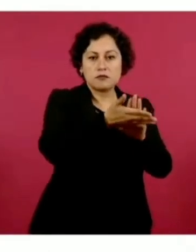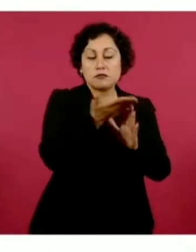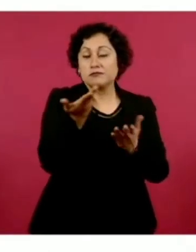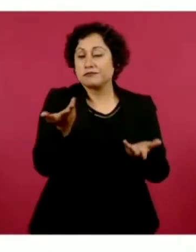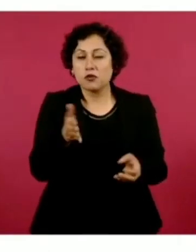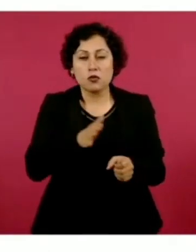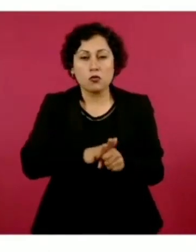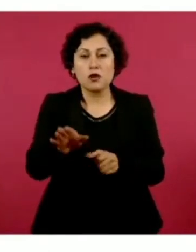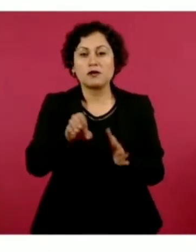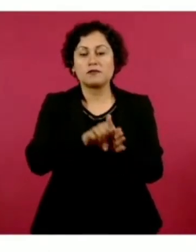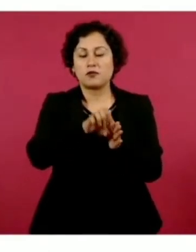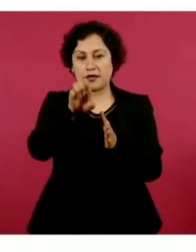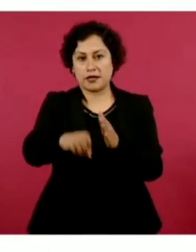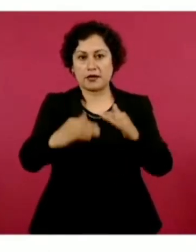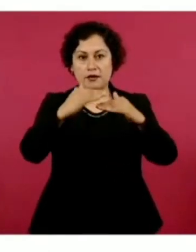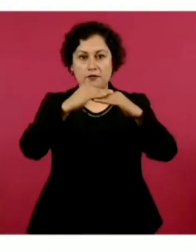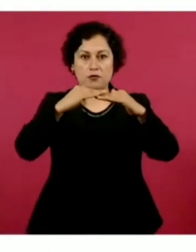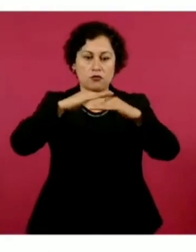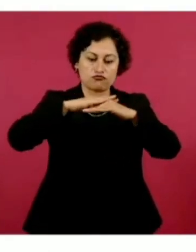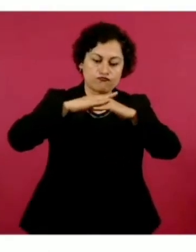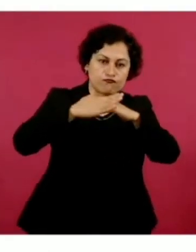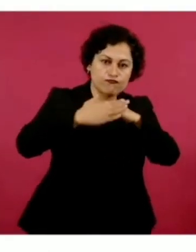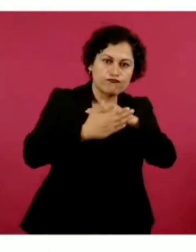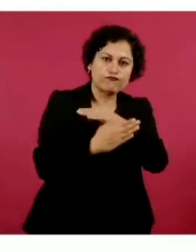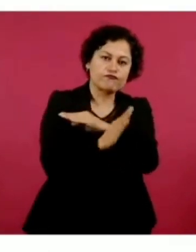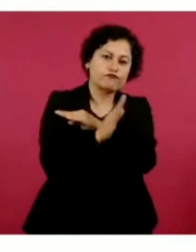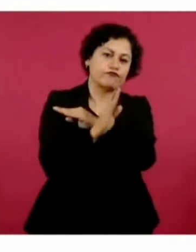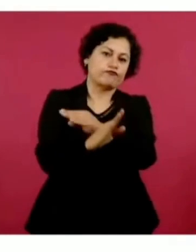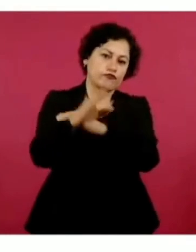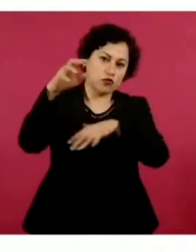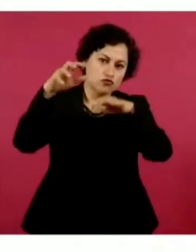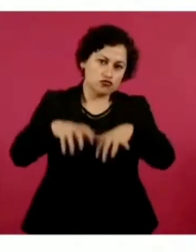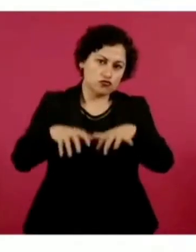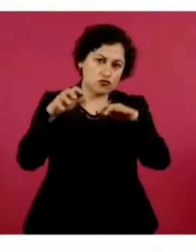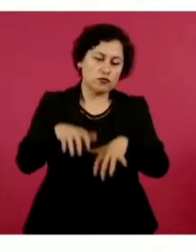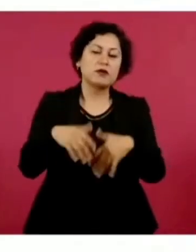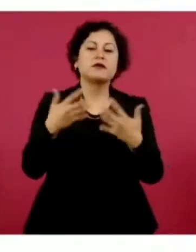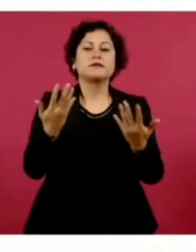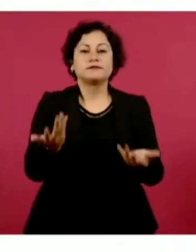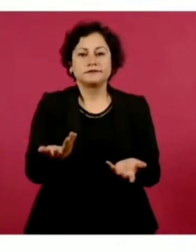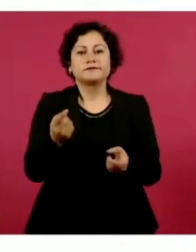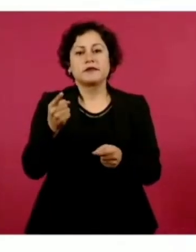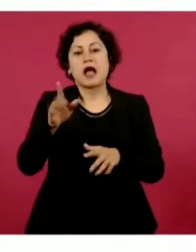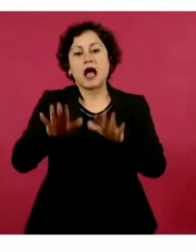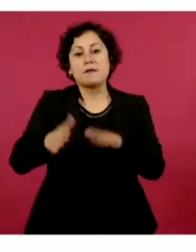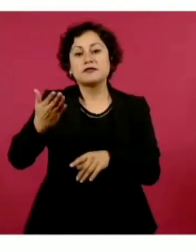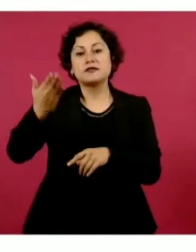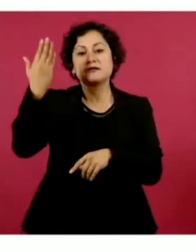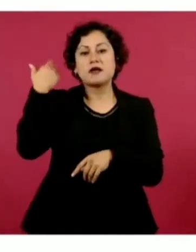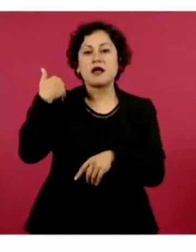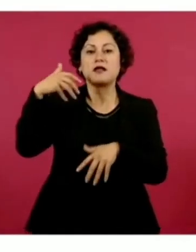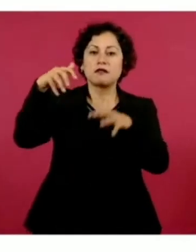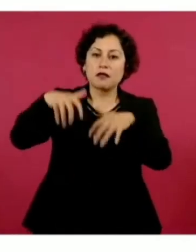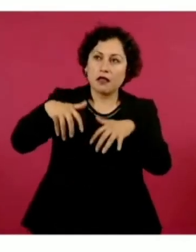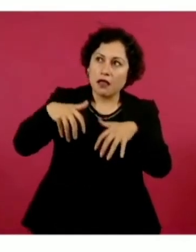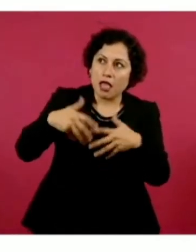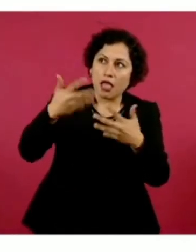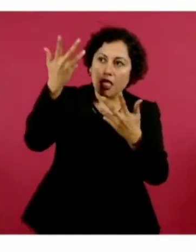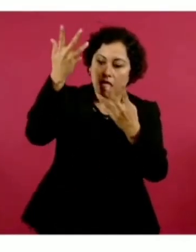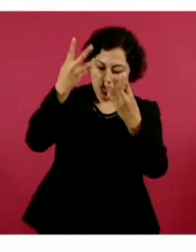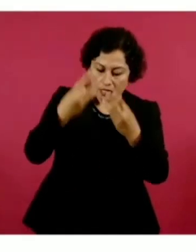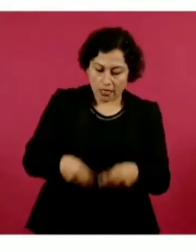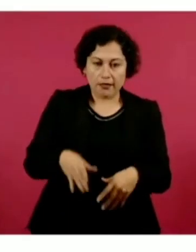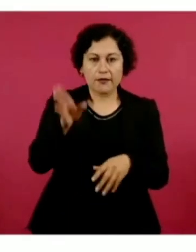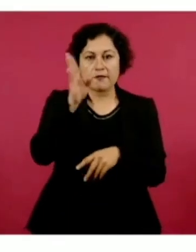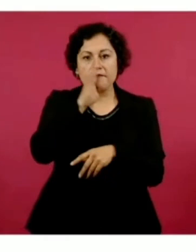ejemplo. Muchos de ellos no contaban con impermeabilizaciones. Cuando venían las lluvias, entraba el agua y se complicaba la operación. Pisos,